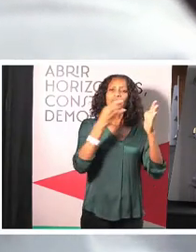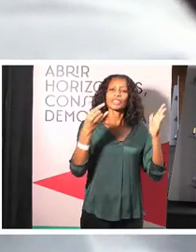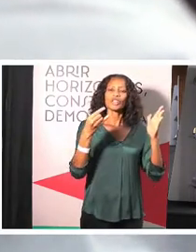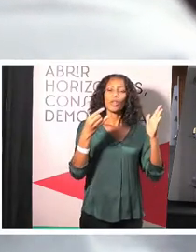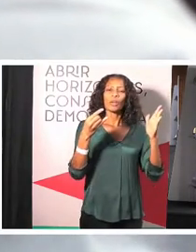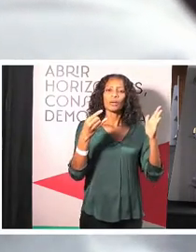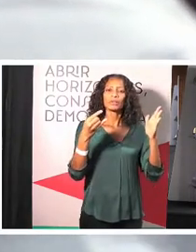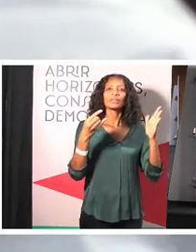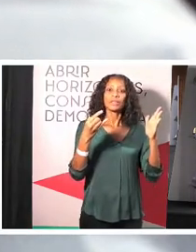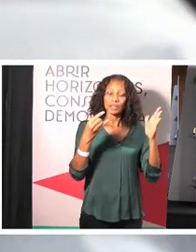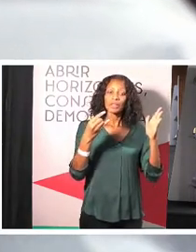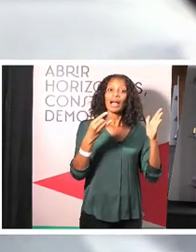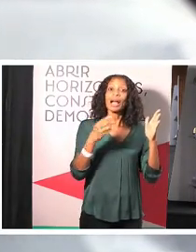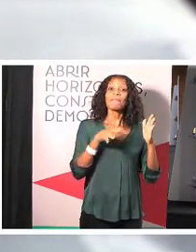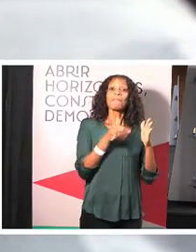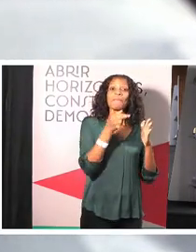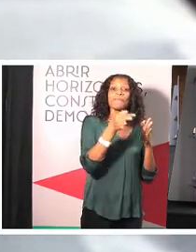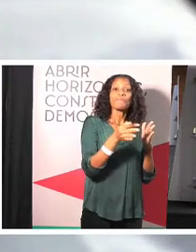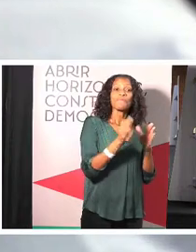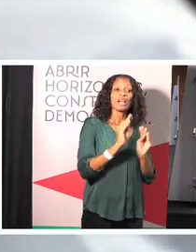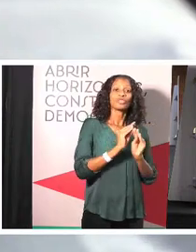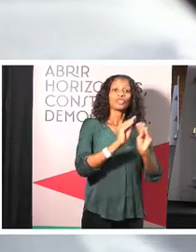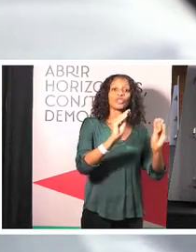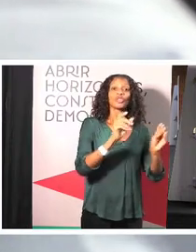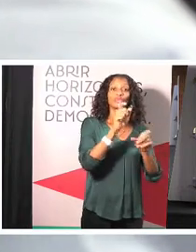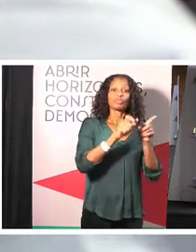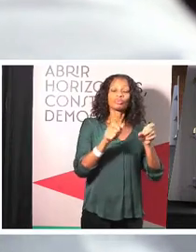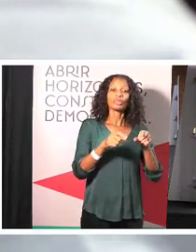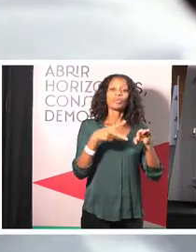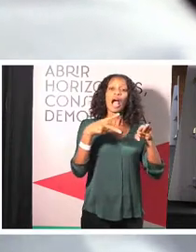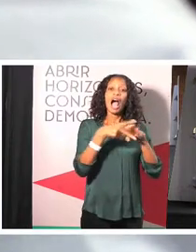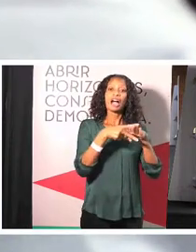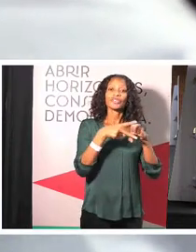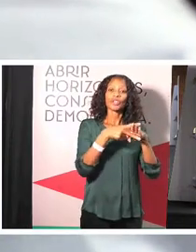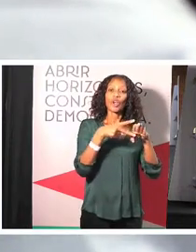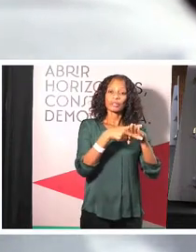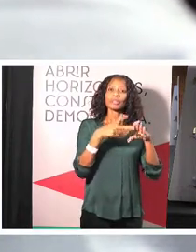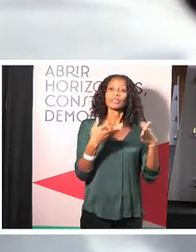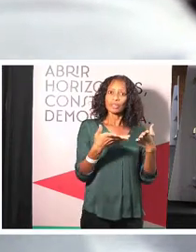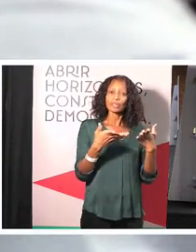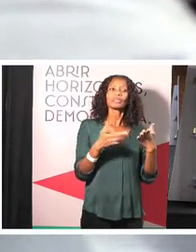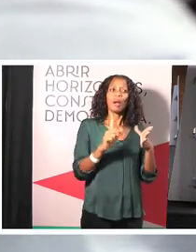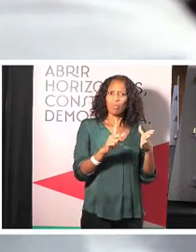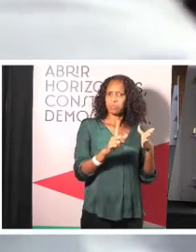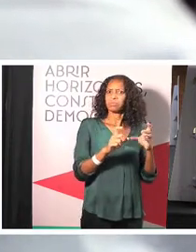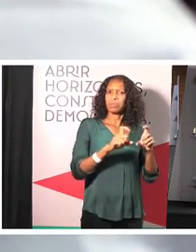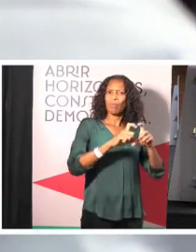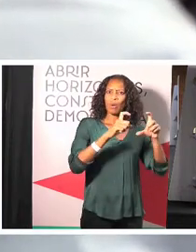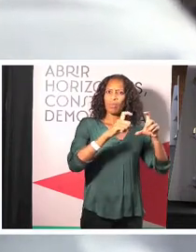solamente ellos, sus accionistas, que son estos inversores. BlackRock ha tenido uno de los mejores resultados